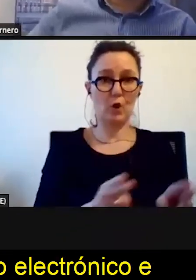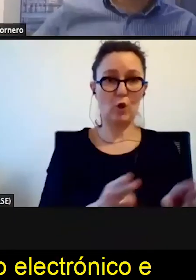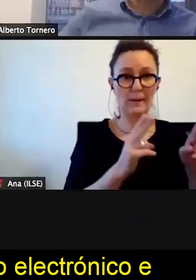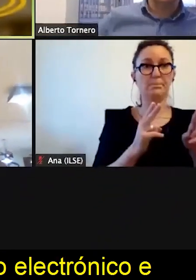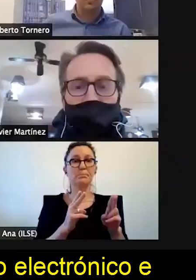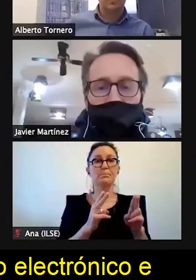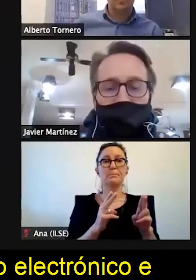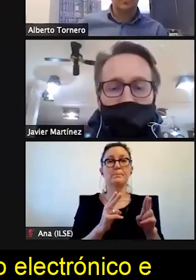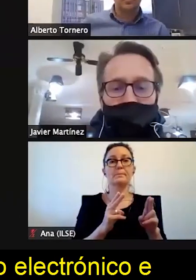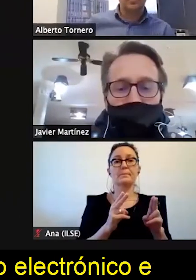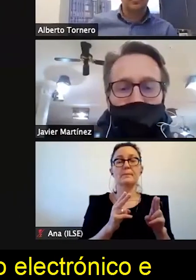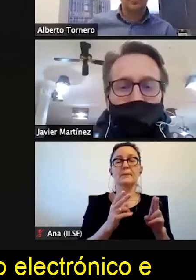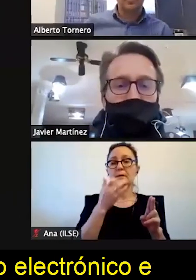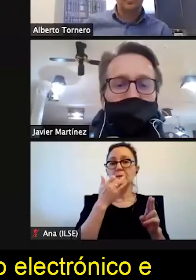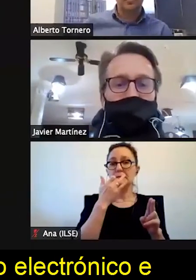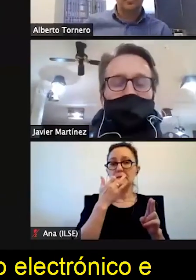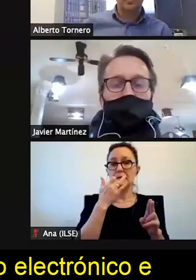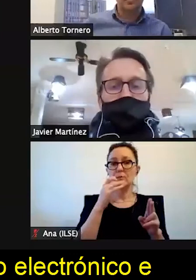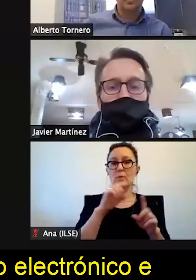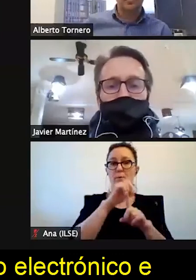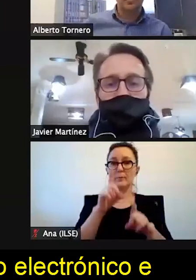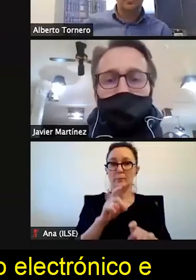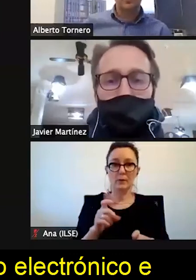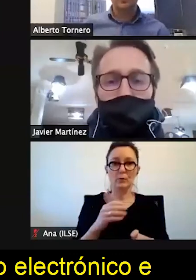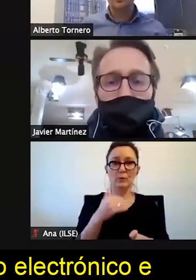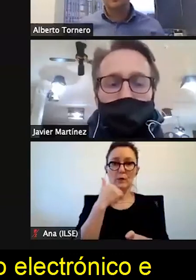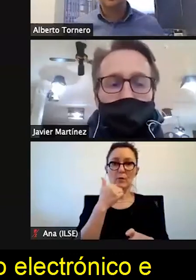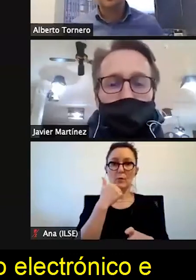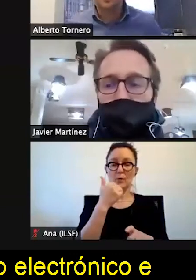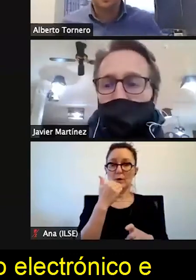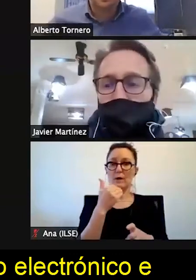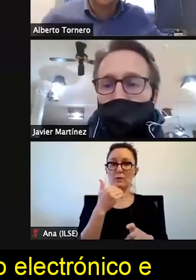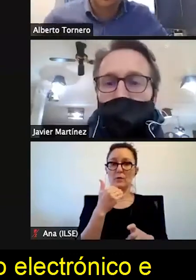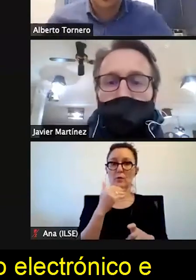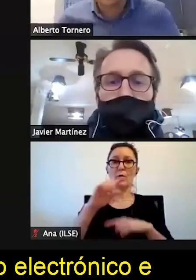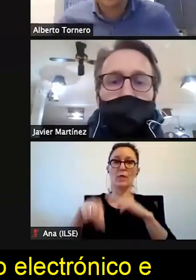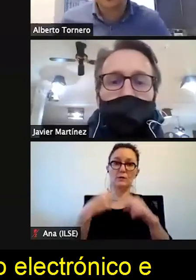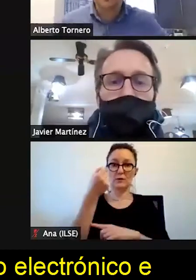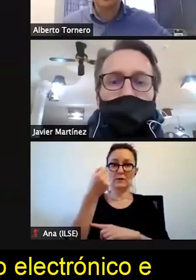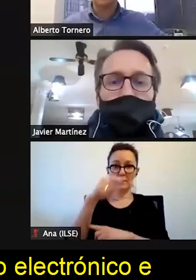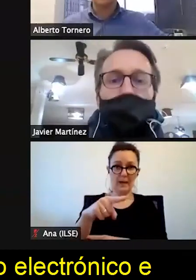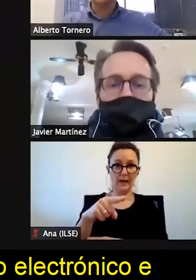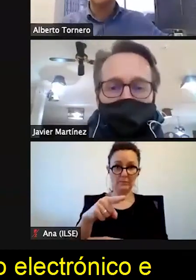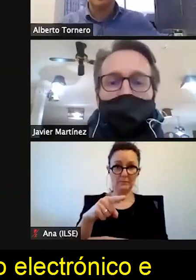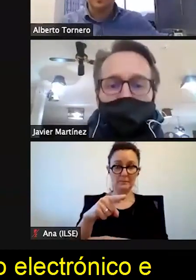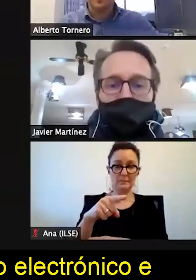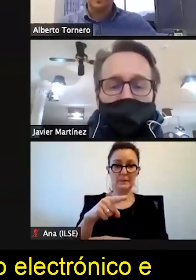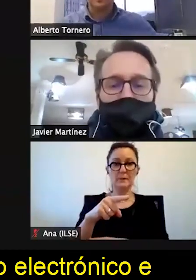así que, bueno, pues si hay alguna pregunta, os dejaremos un correo electrónico,